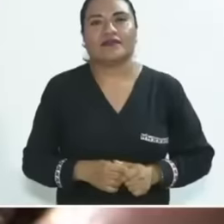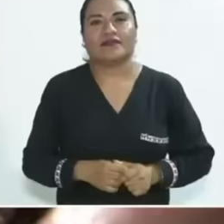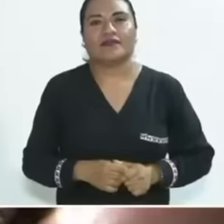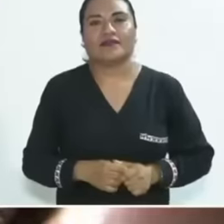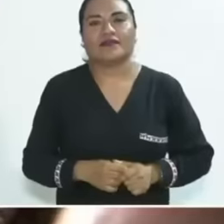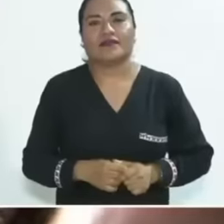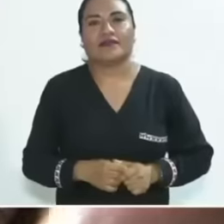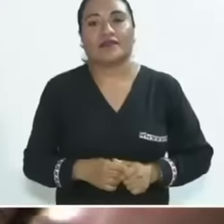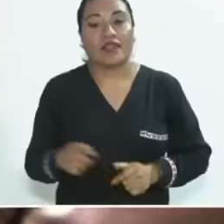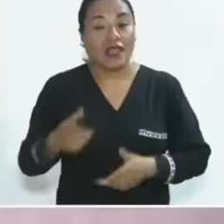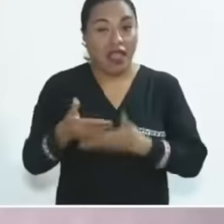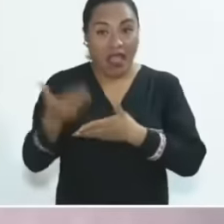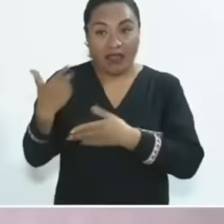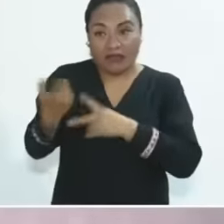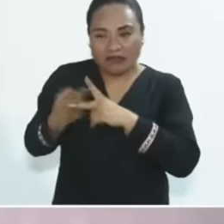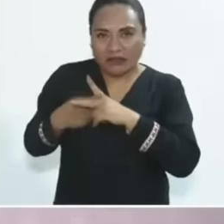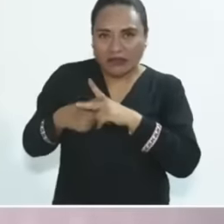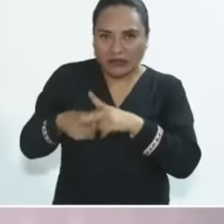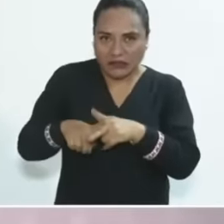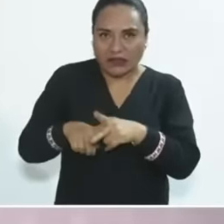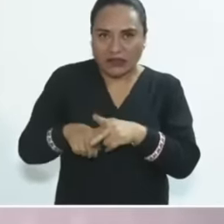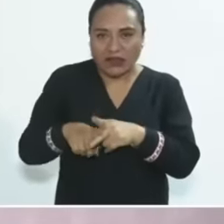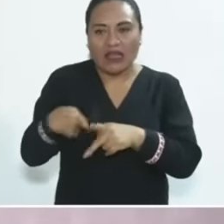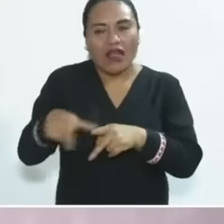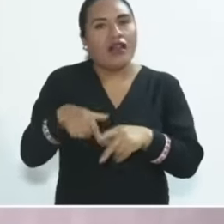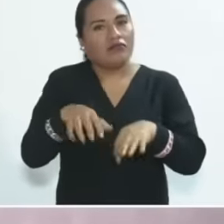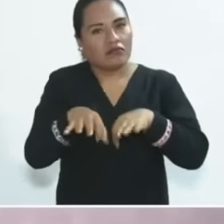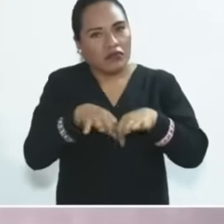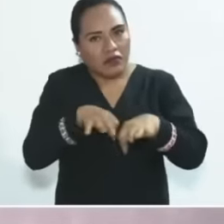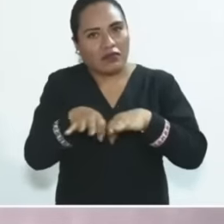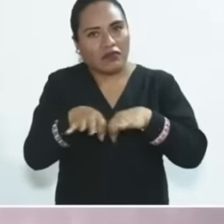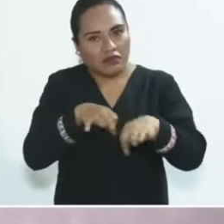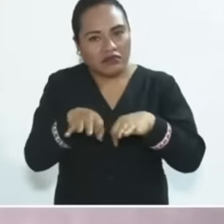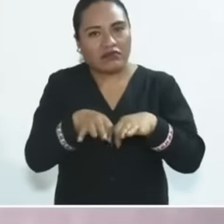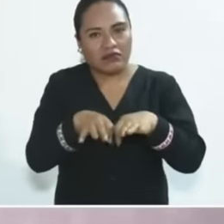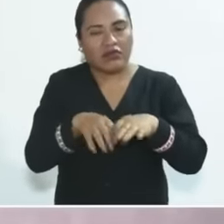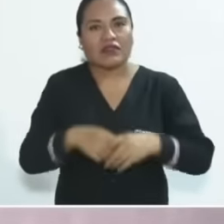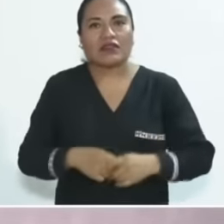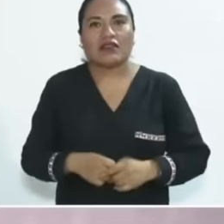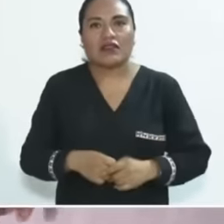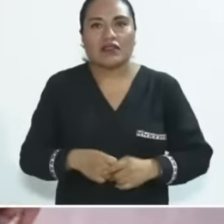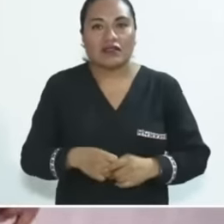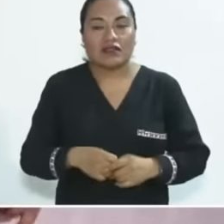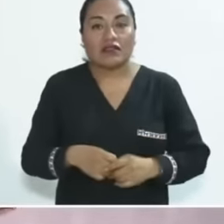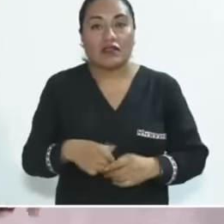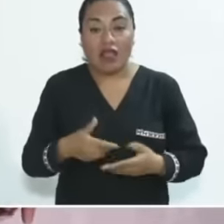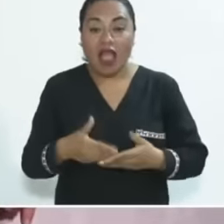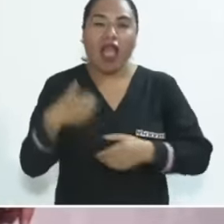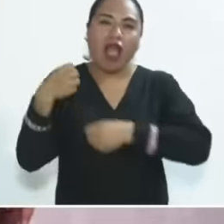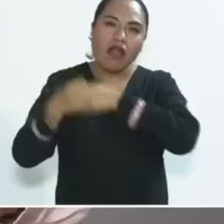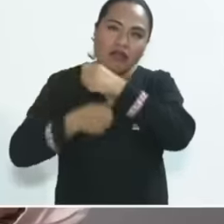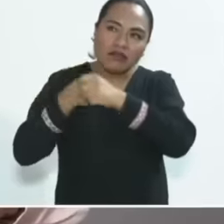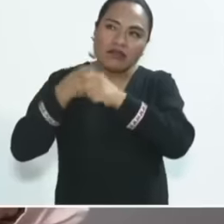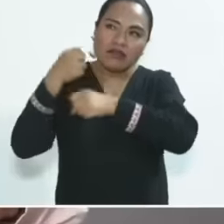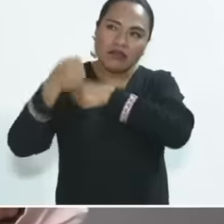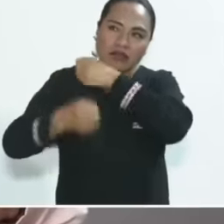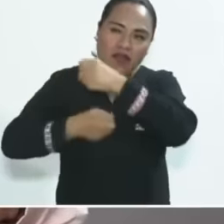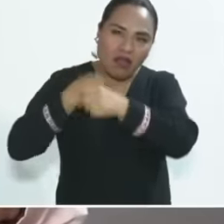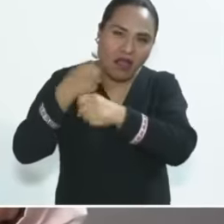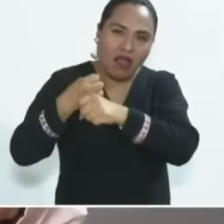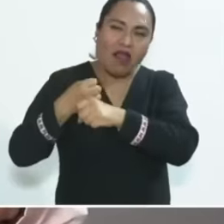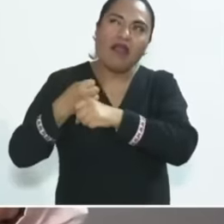con el que empezamos esta lucha hace ya muchos años, y